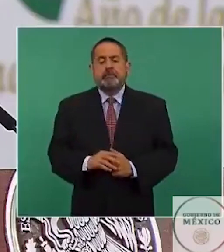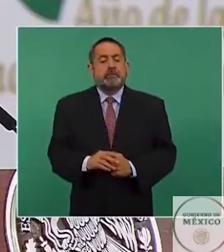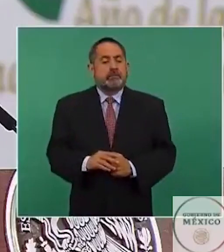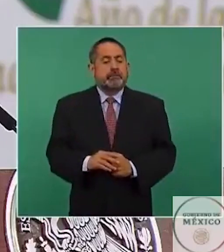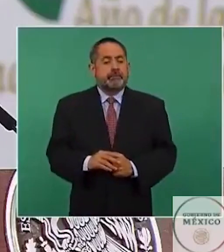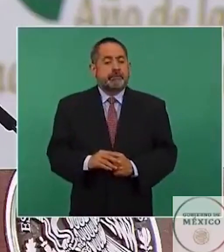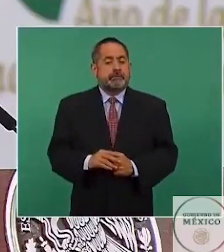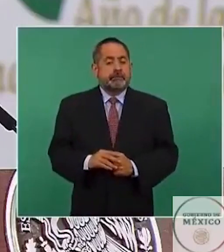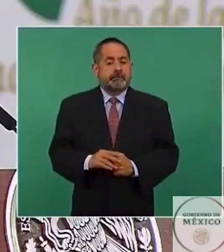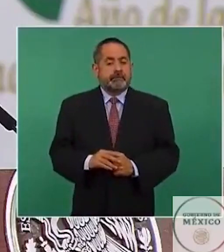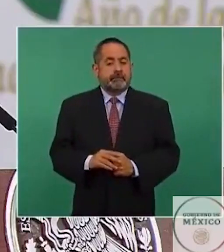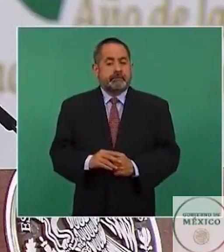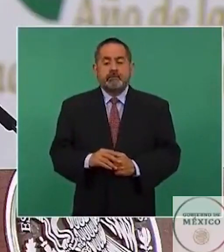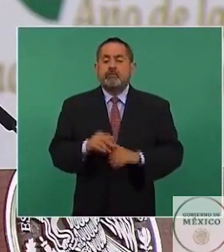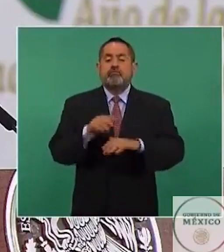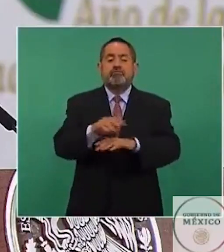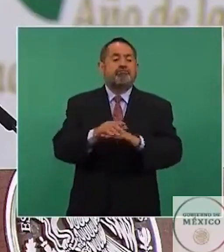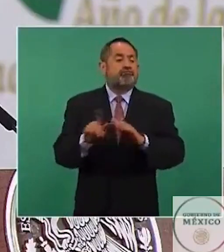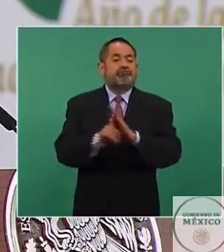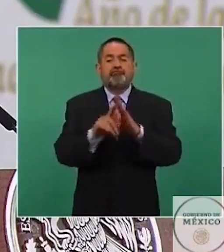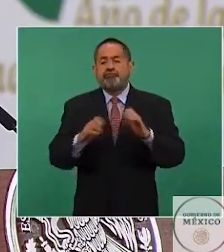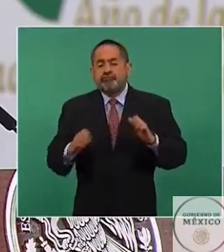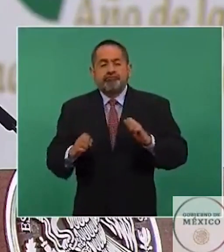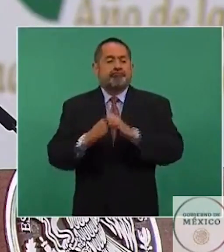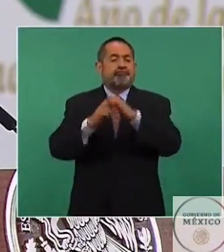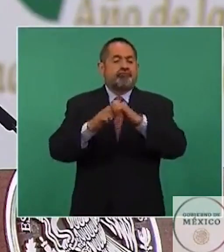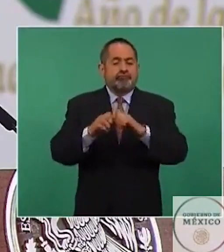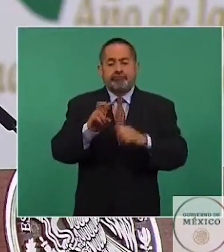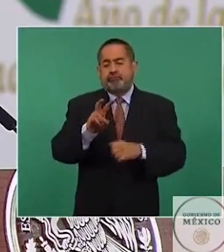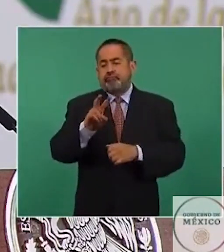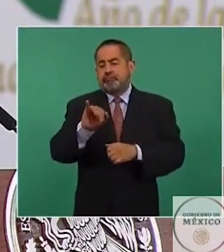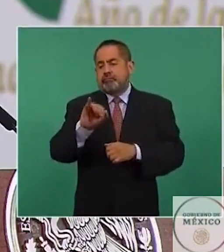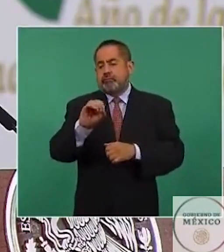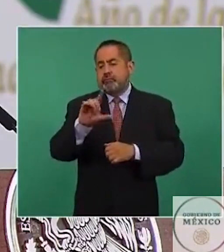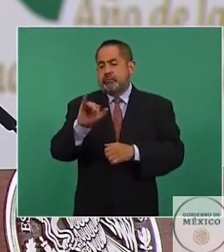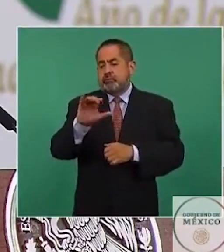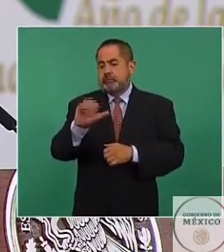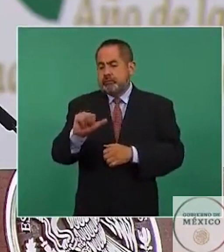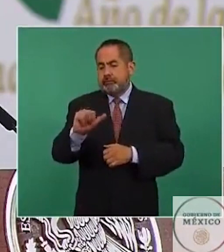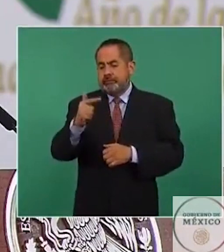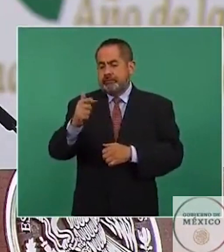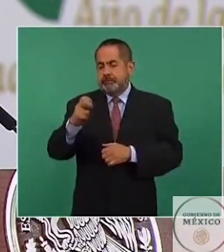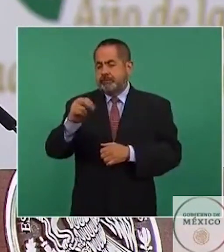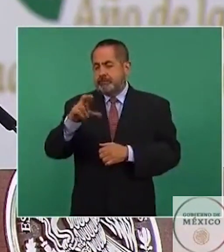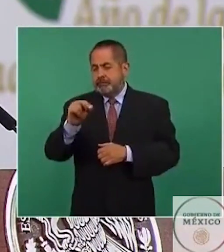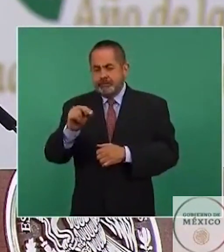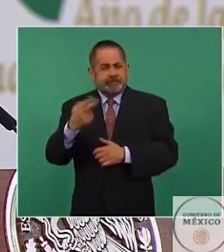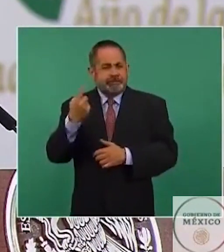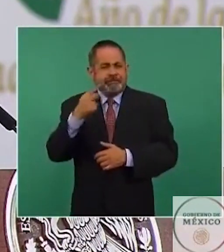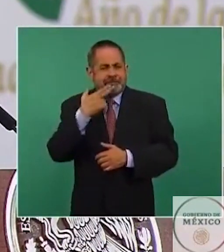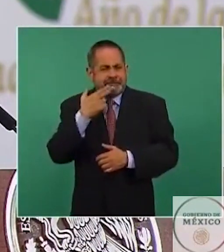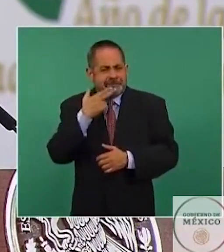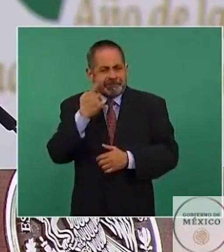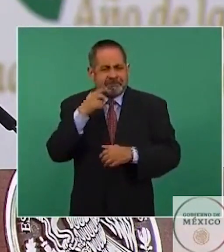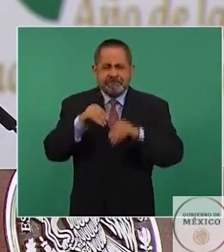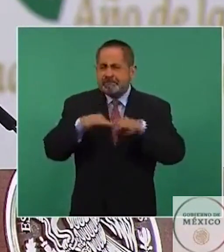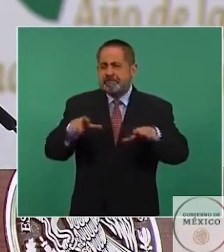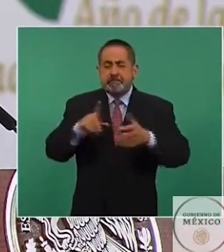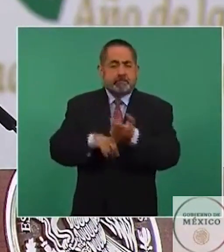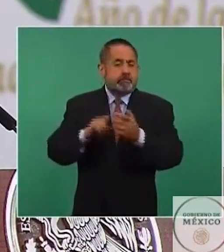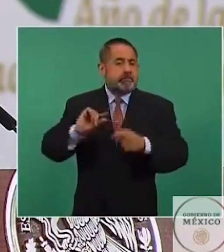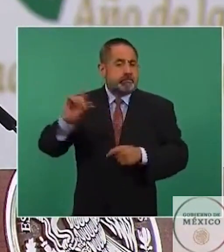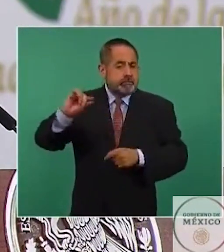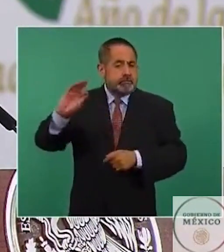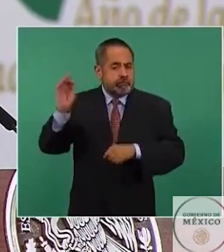Que las alertas de violencia de género sirven, deben servir, para que las autoridades federales,